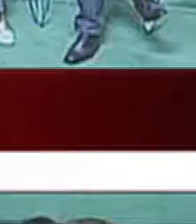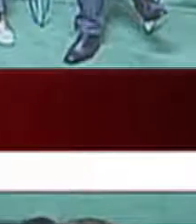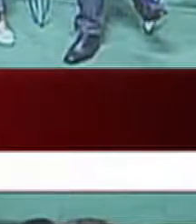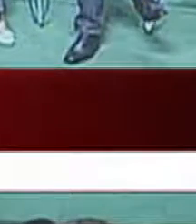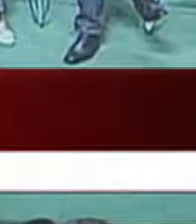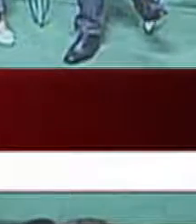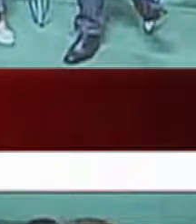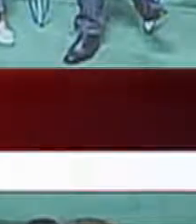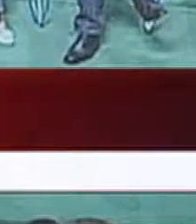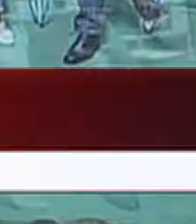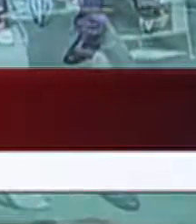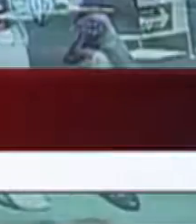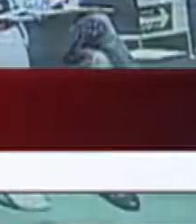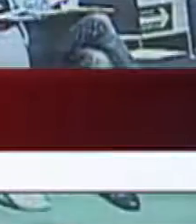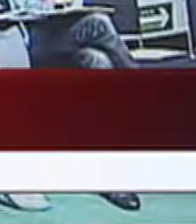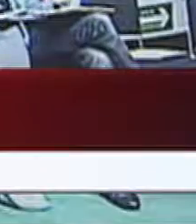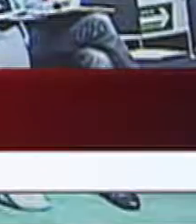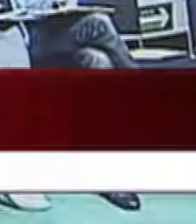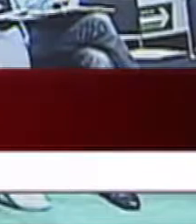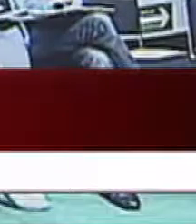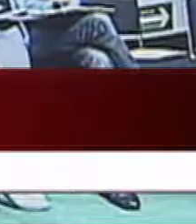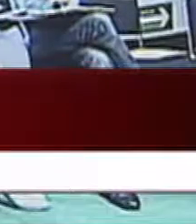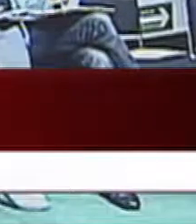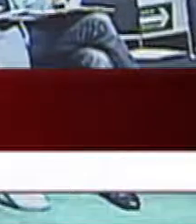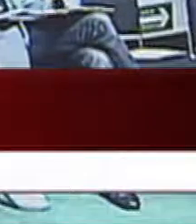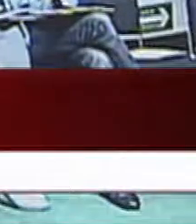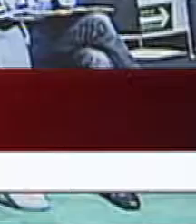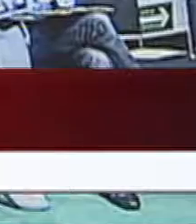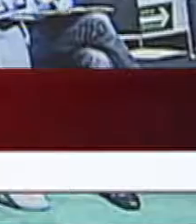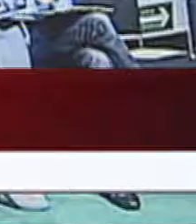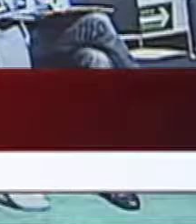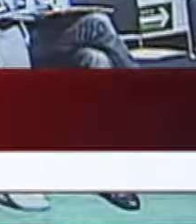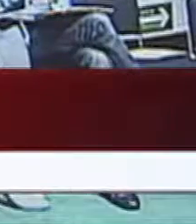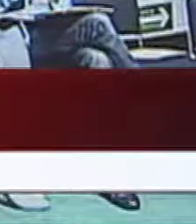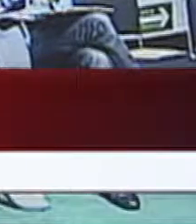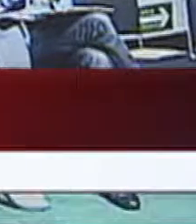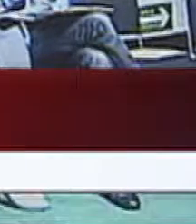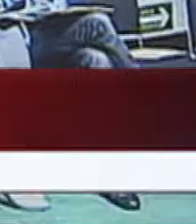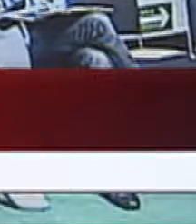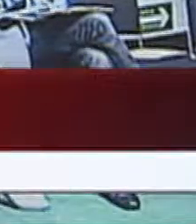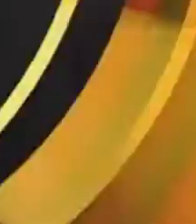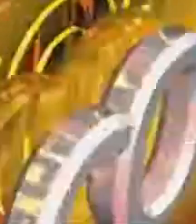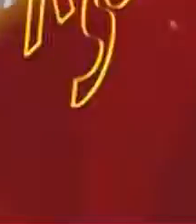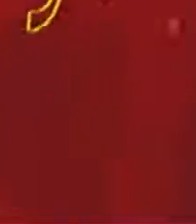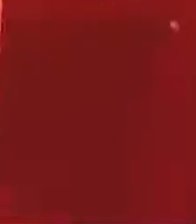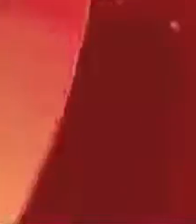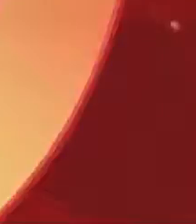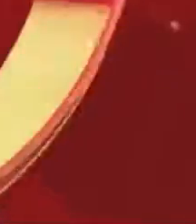Especialistas y legisladores analizan en foro la situación del medio ambiente en la Ciudad de México.